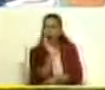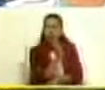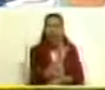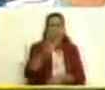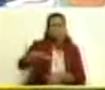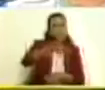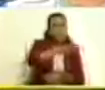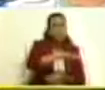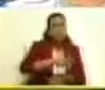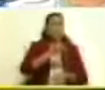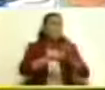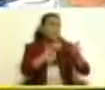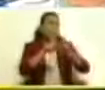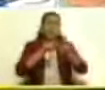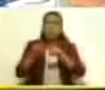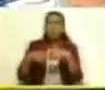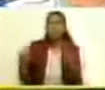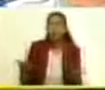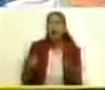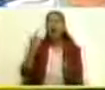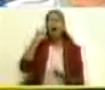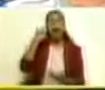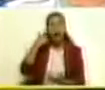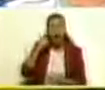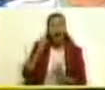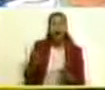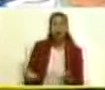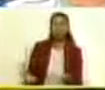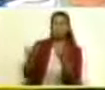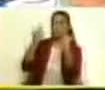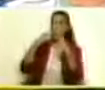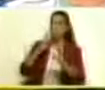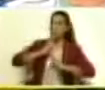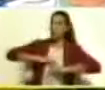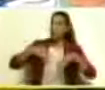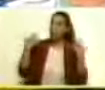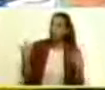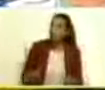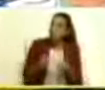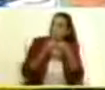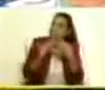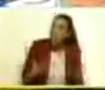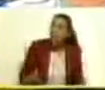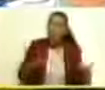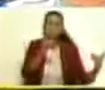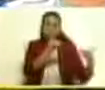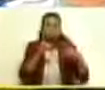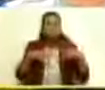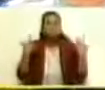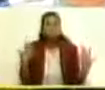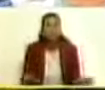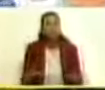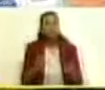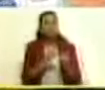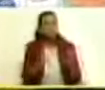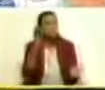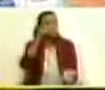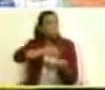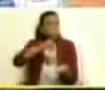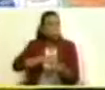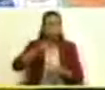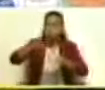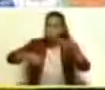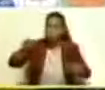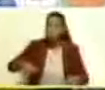el territorio nacional, dándose una manifestación maravillosa de democracia participativa y protagónica del